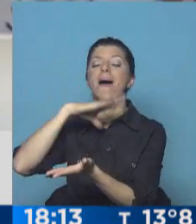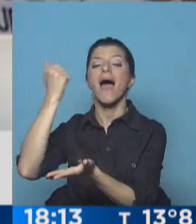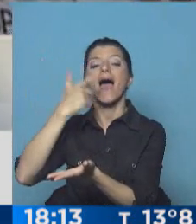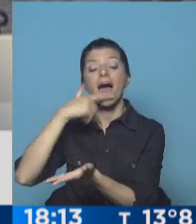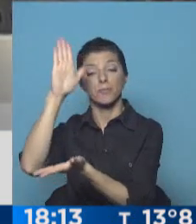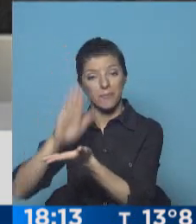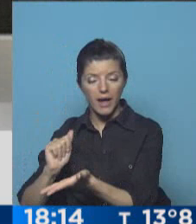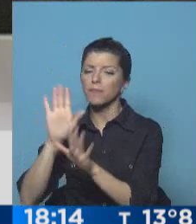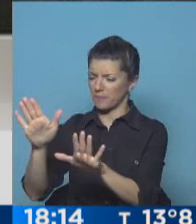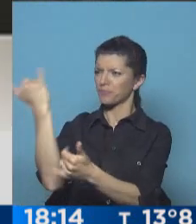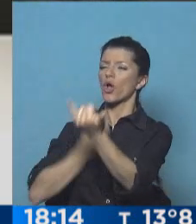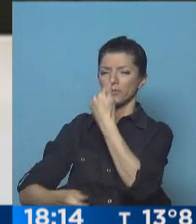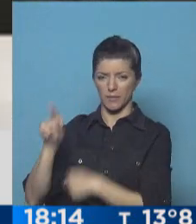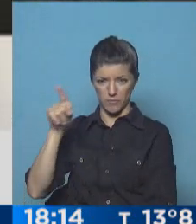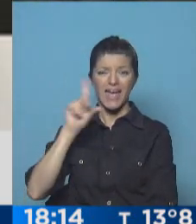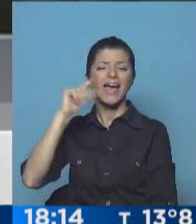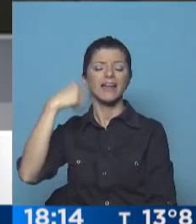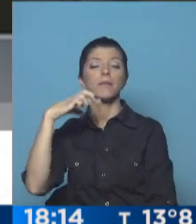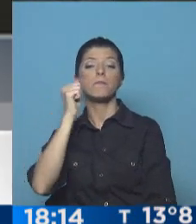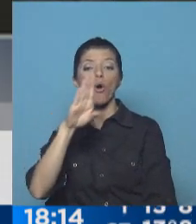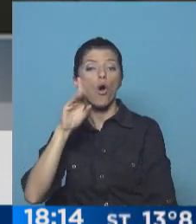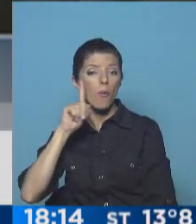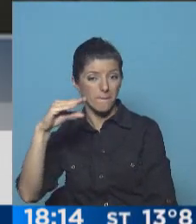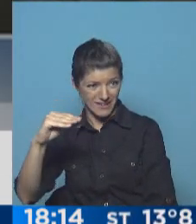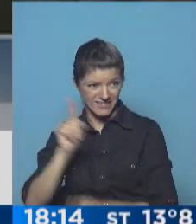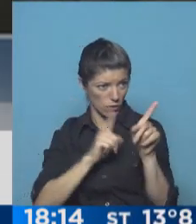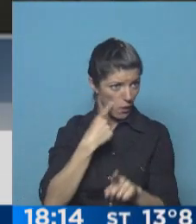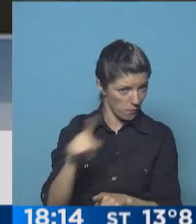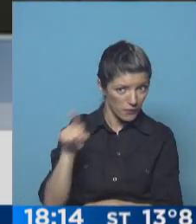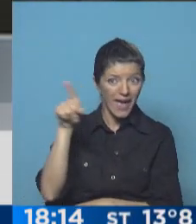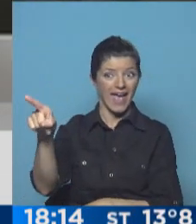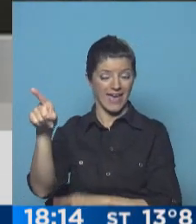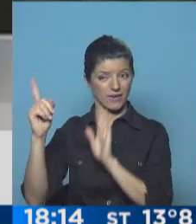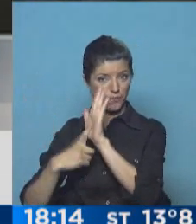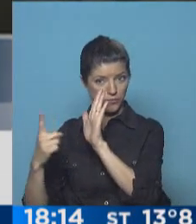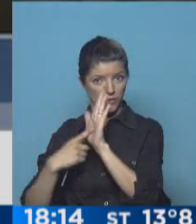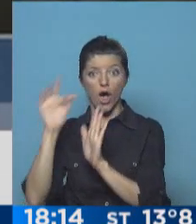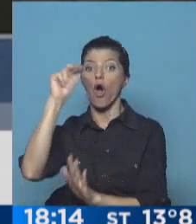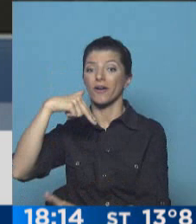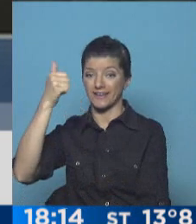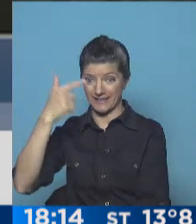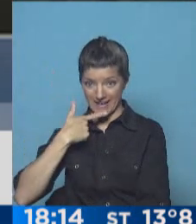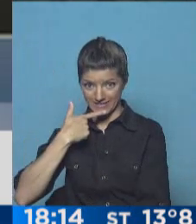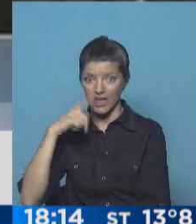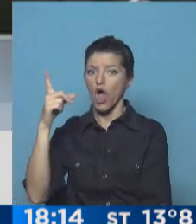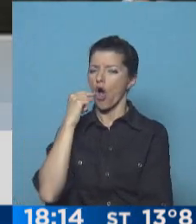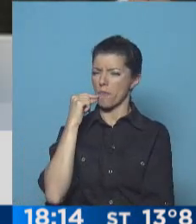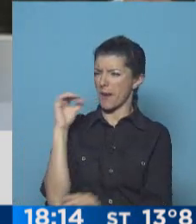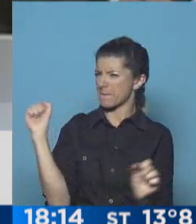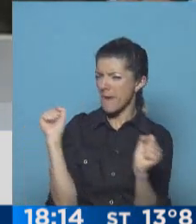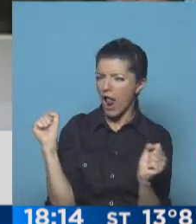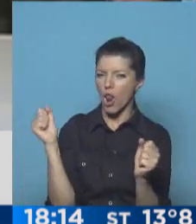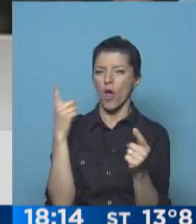contanos Lipovich. Lipovich, para los que no lo conocen, es el titular de la Autoridad Regulatoria del ORSNA. Es el hombre malo que controla